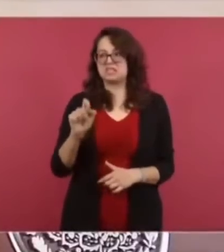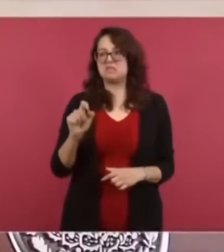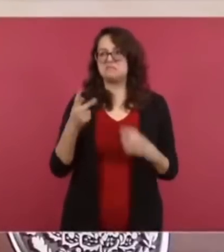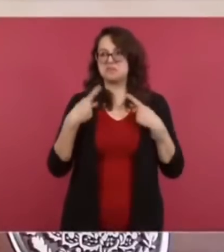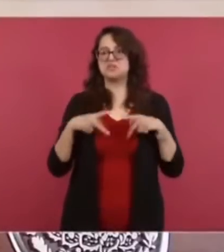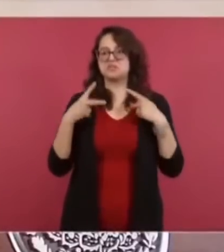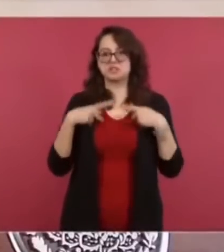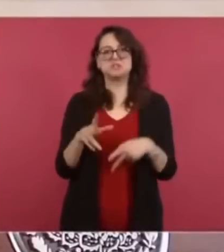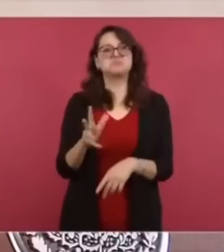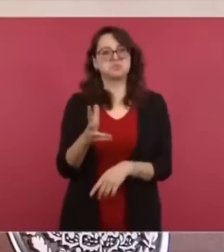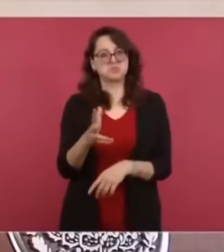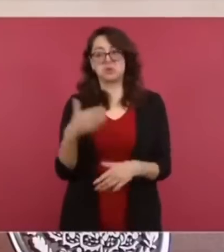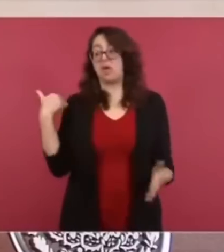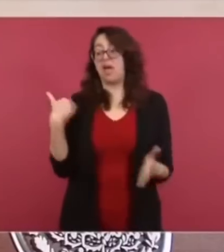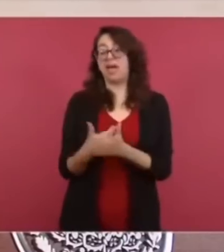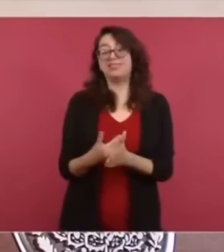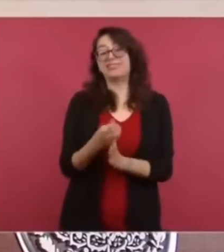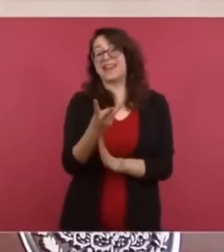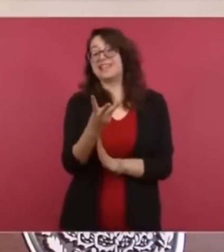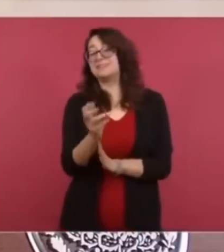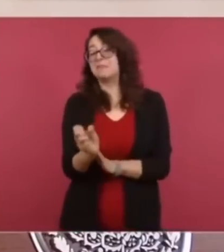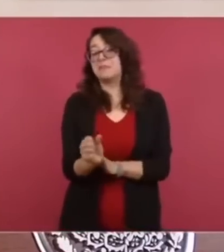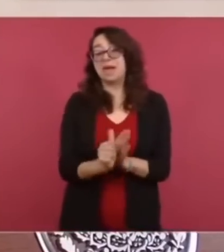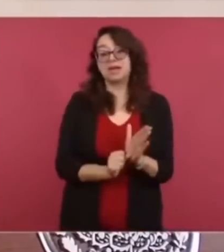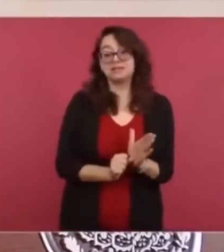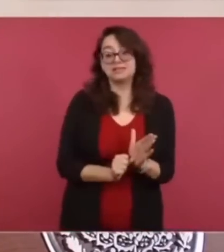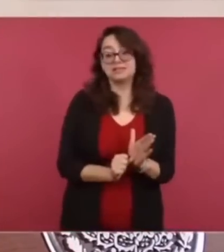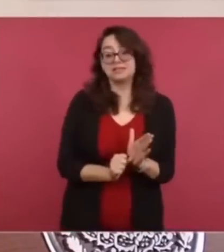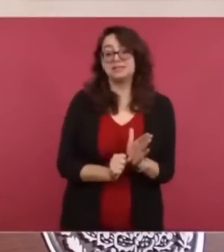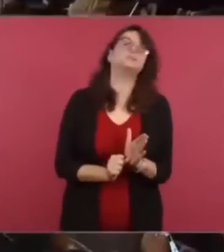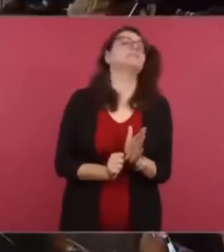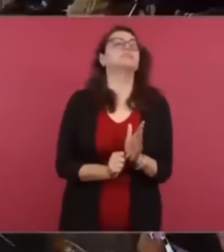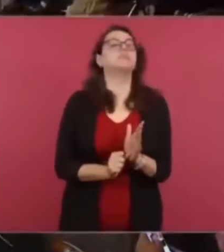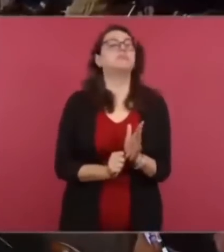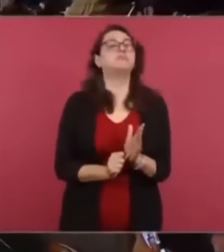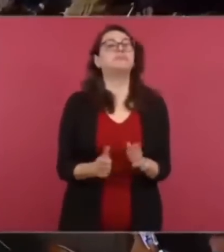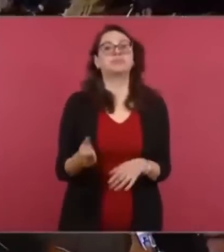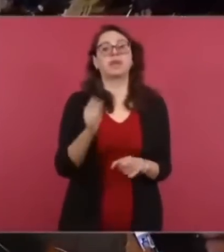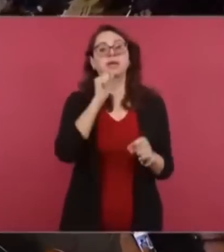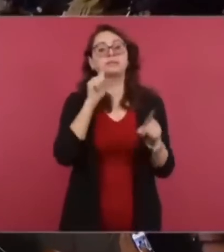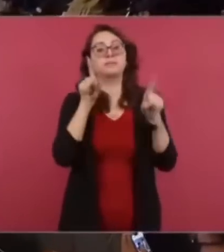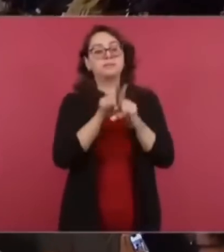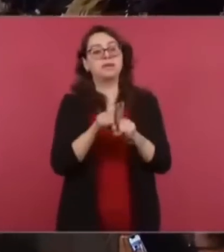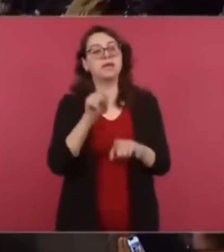de el señor García Luna,